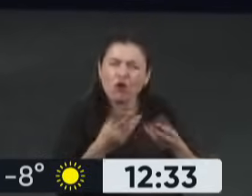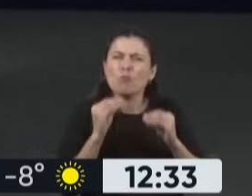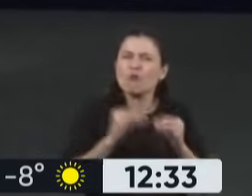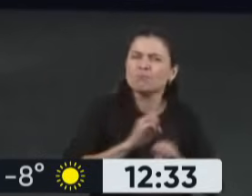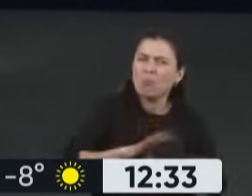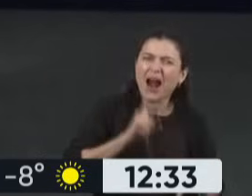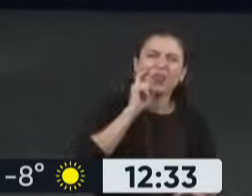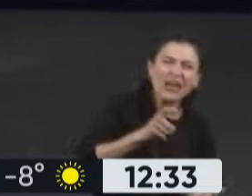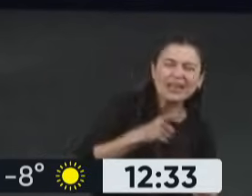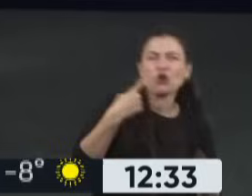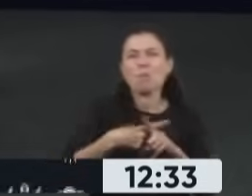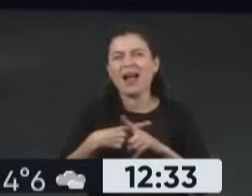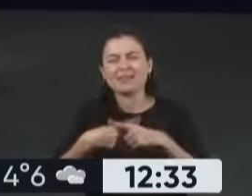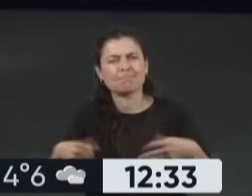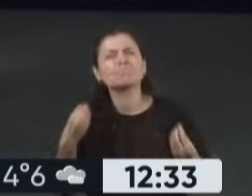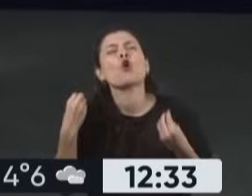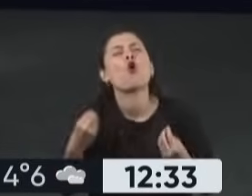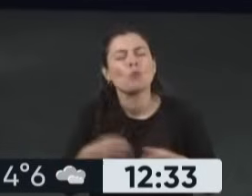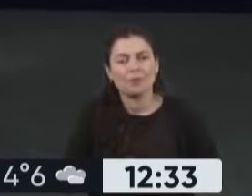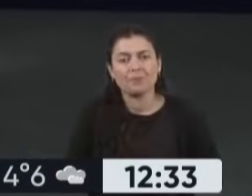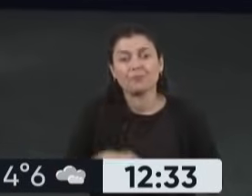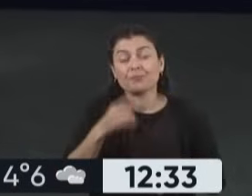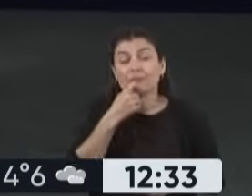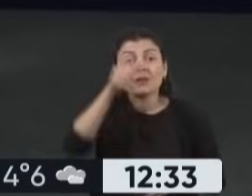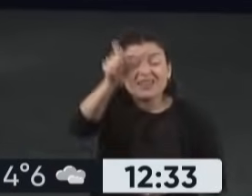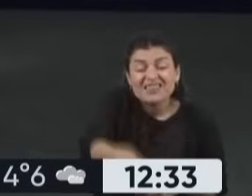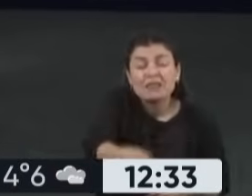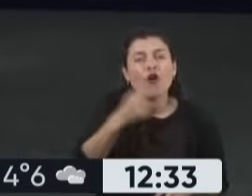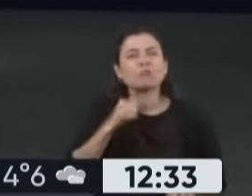Silvina recién, todo lo contrario. O sea, si vos sos un terrorista o un